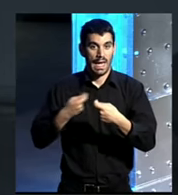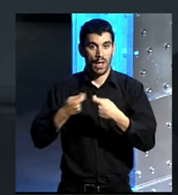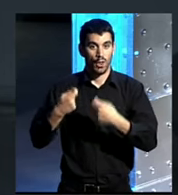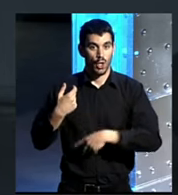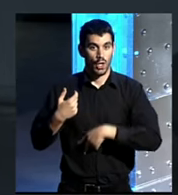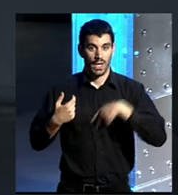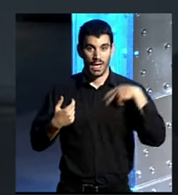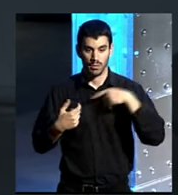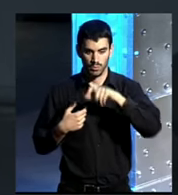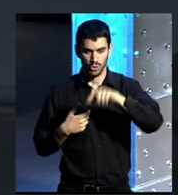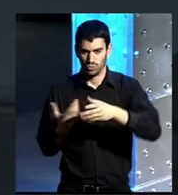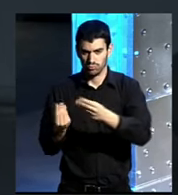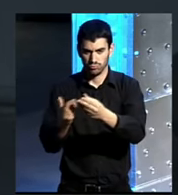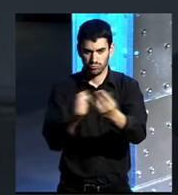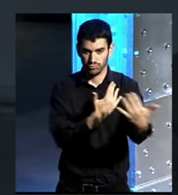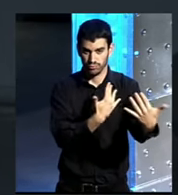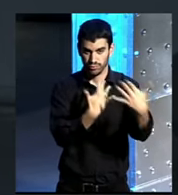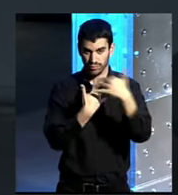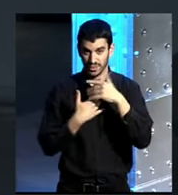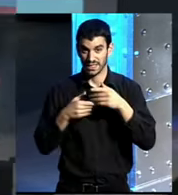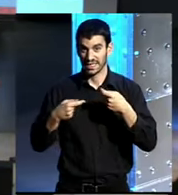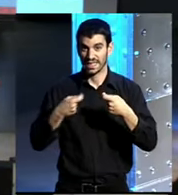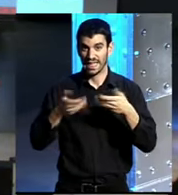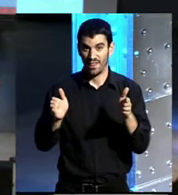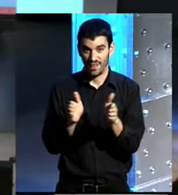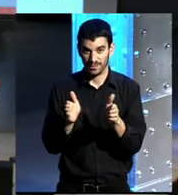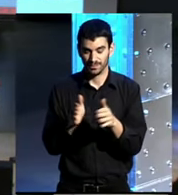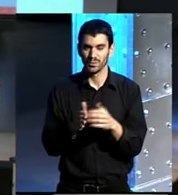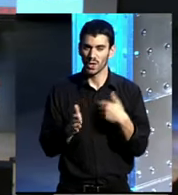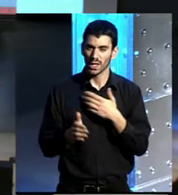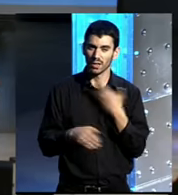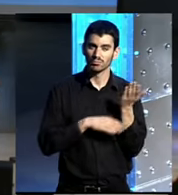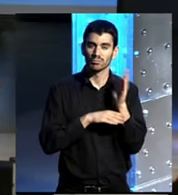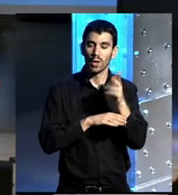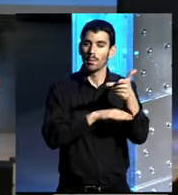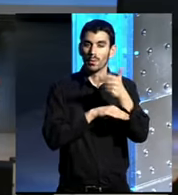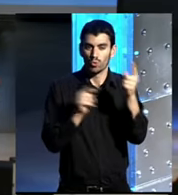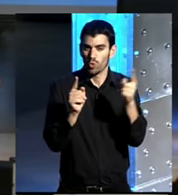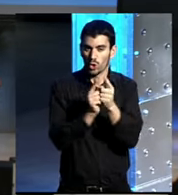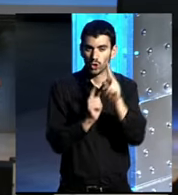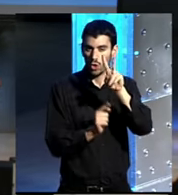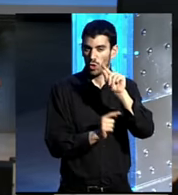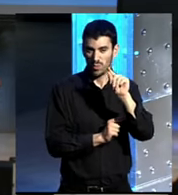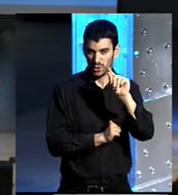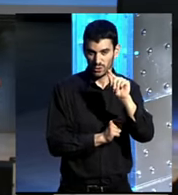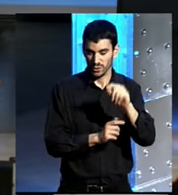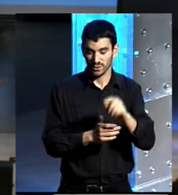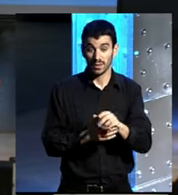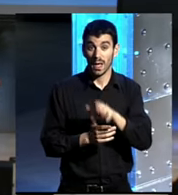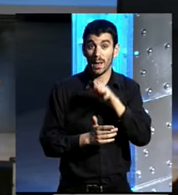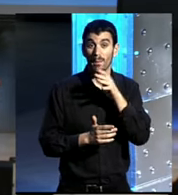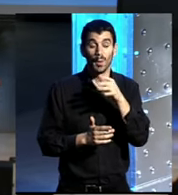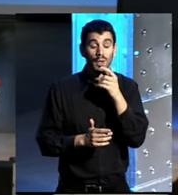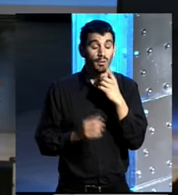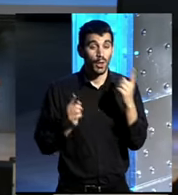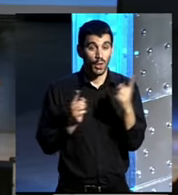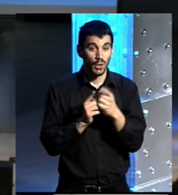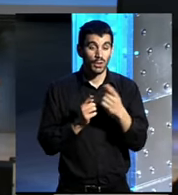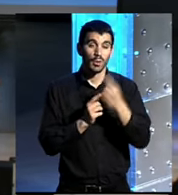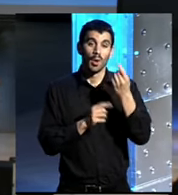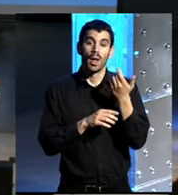a una población muy amplia. Y entonces tengo un vídeo muy cortito de menos de 2 minutos, porque una imagen vale más que